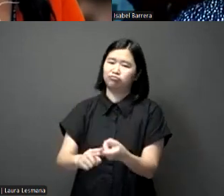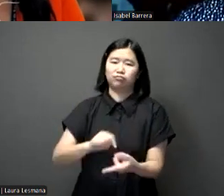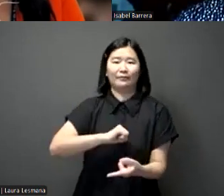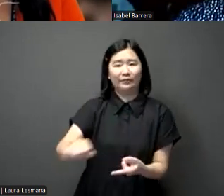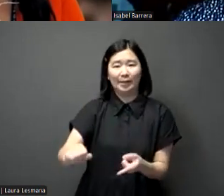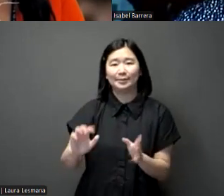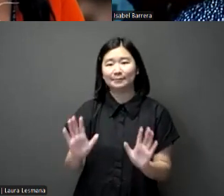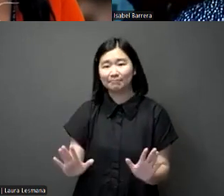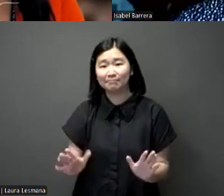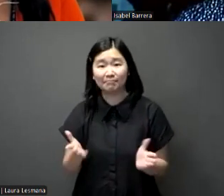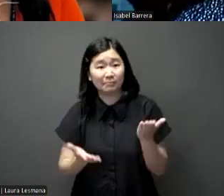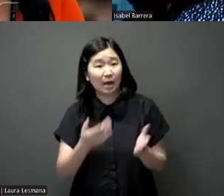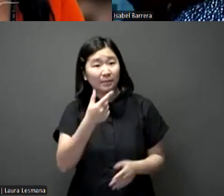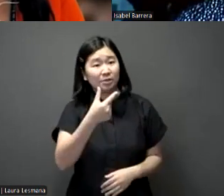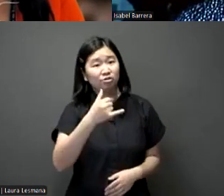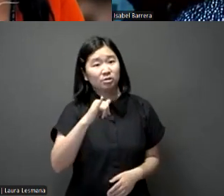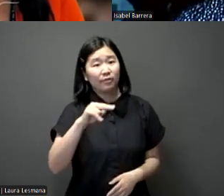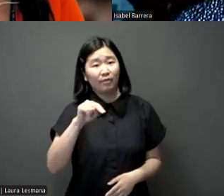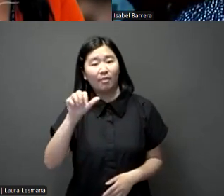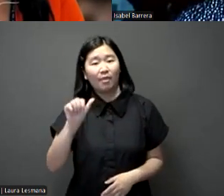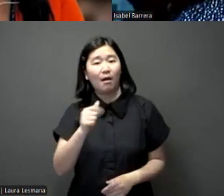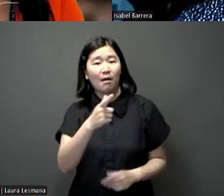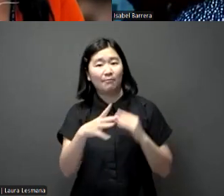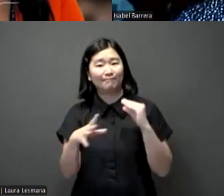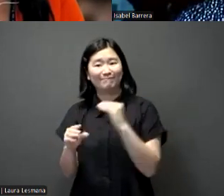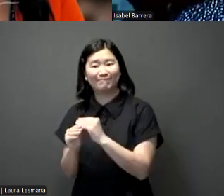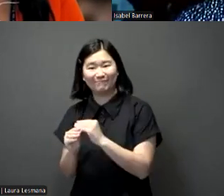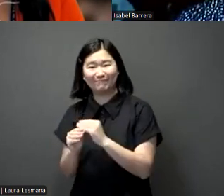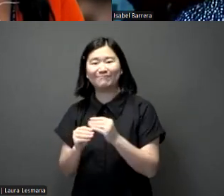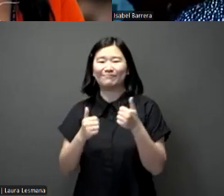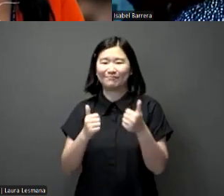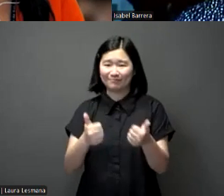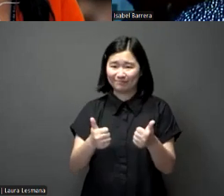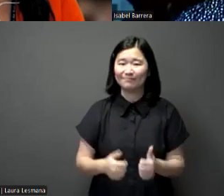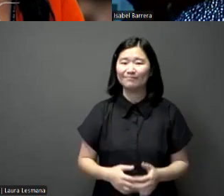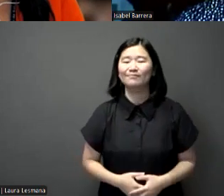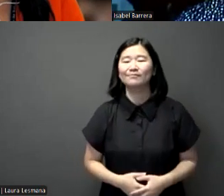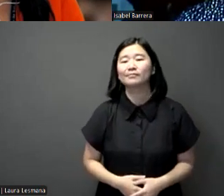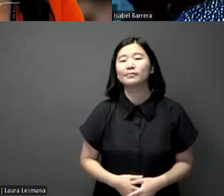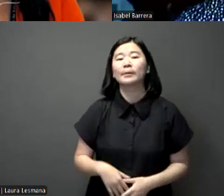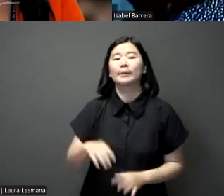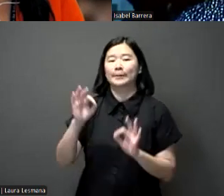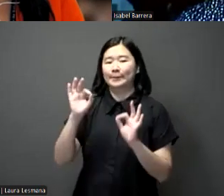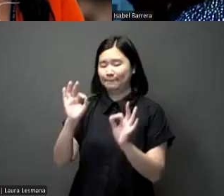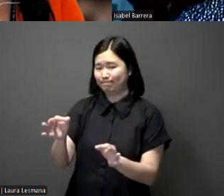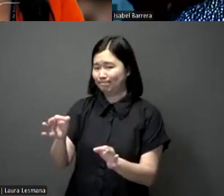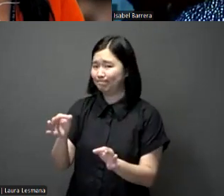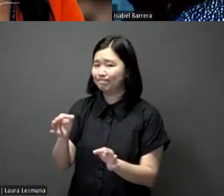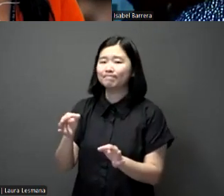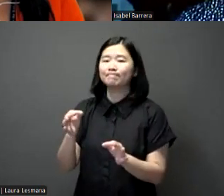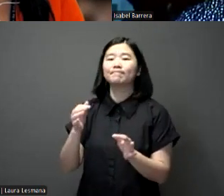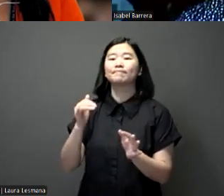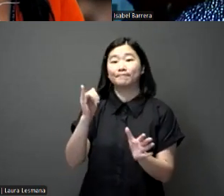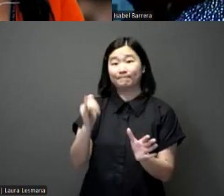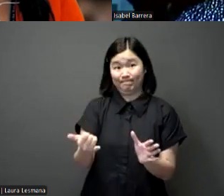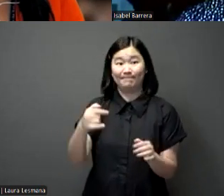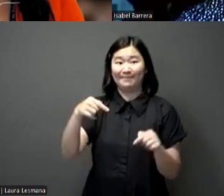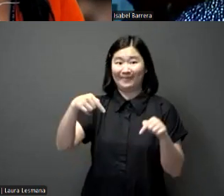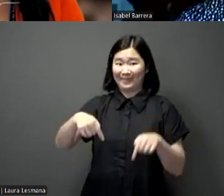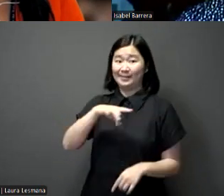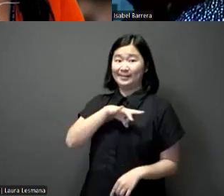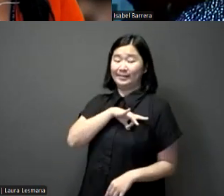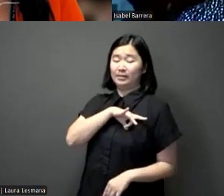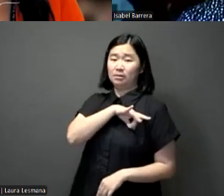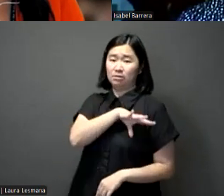de garantías explícitas en salud, lo que quiere decir que existe un aseguramiento por ley de distintas intervenciones en